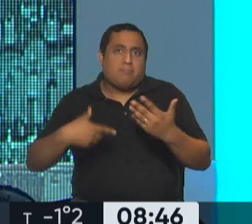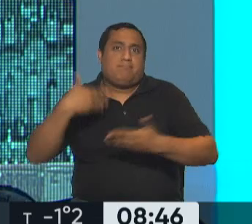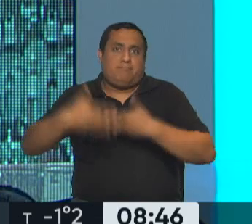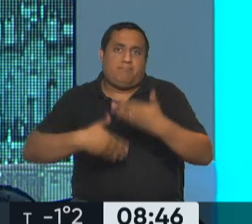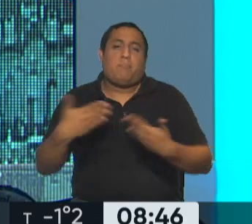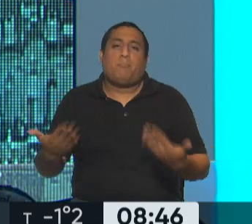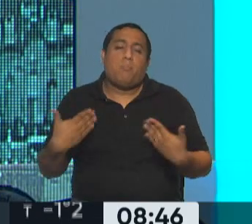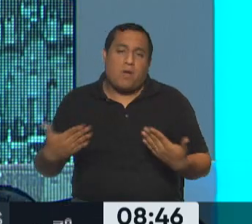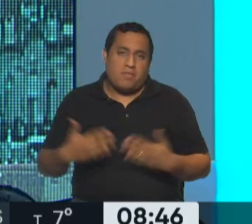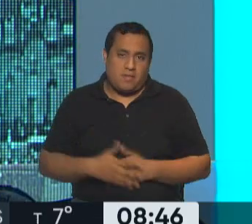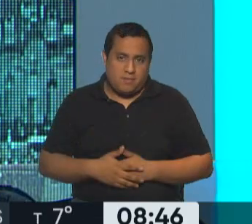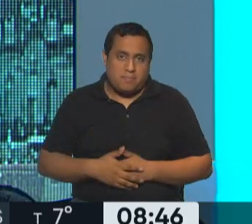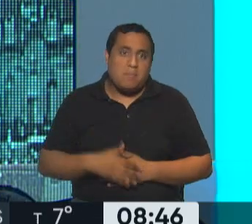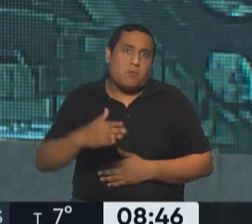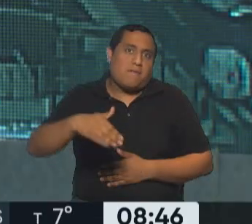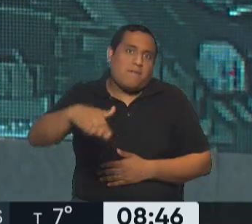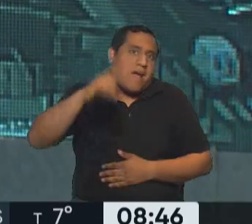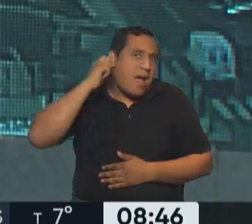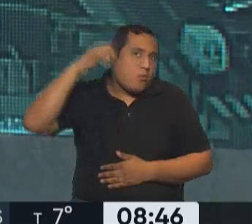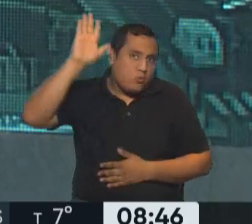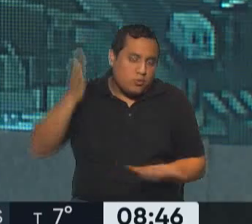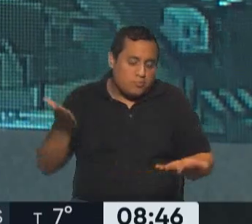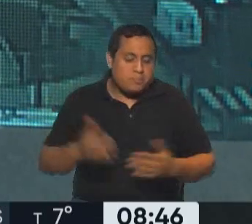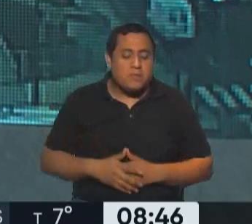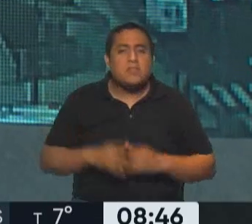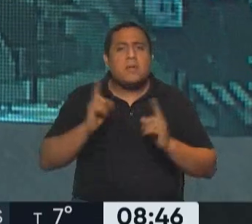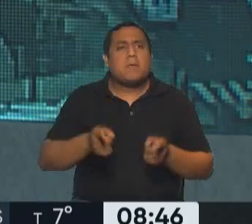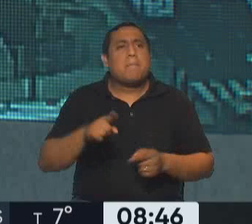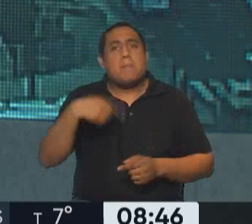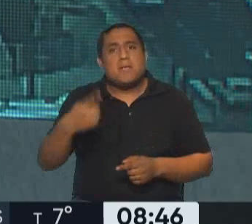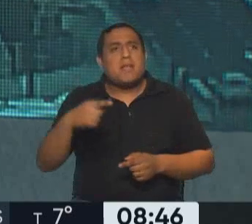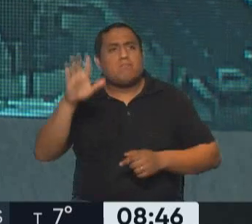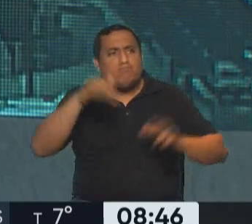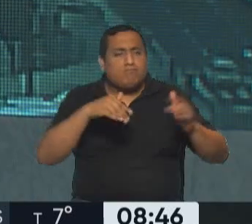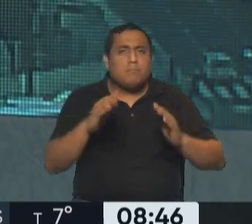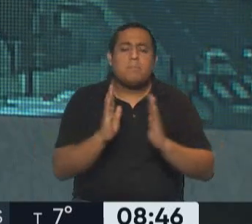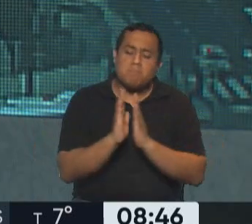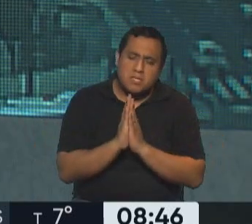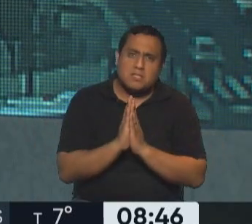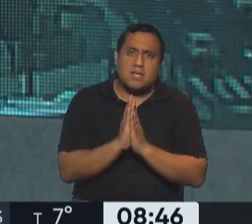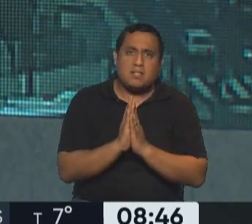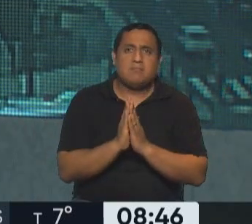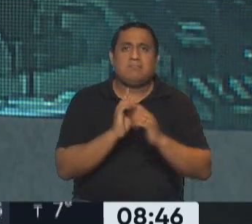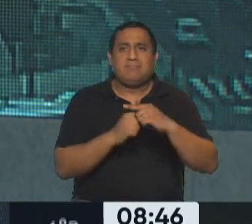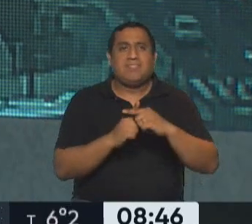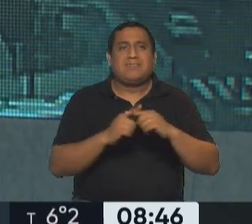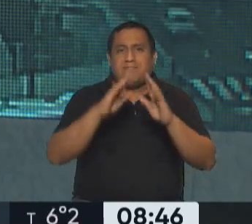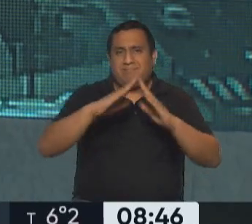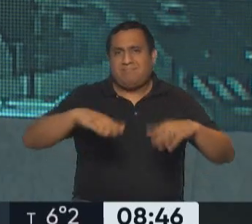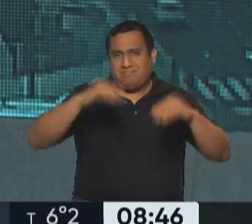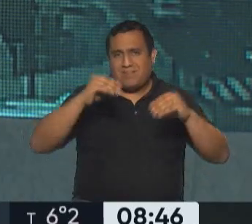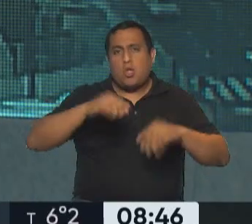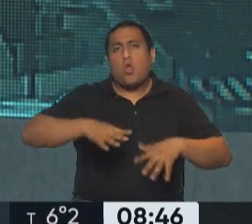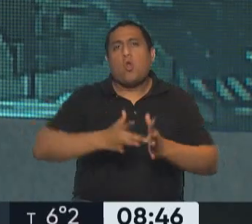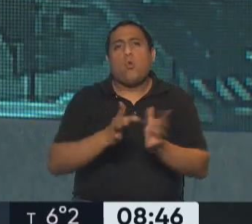se concretan en el desarrollo hacia la edad adulta. Vero, y para el día de mañana está convocada una misa puntualmente en la Basílica de Luján por un sector del